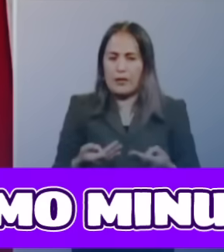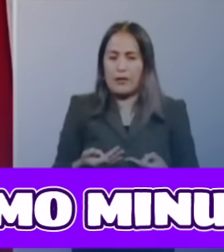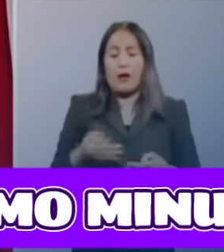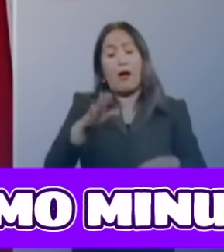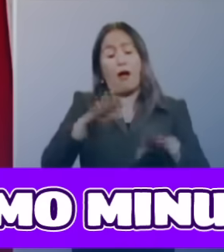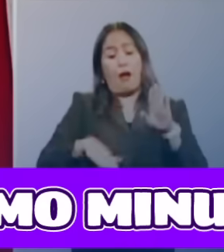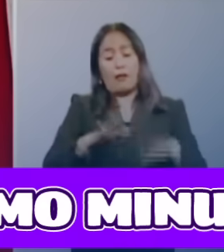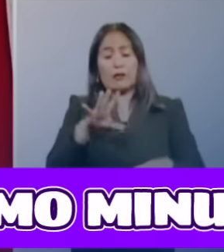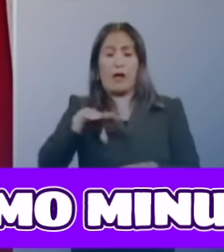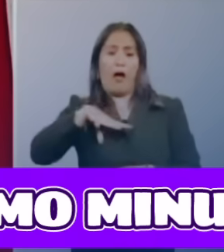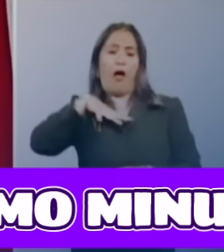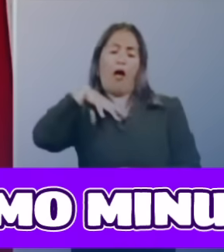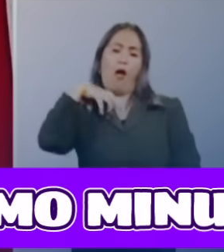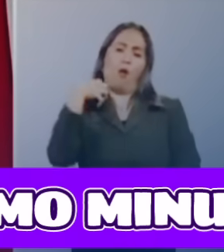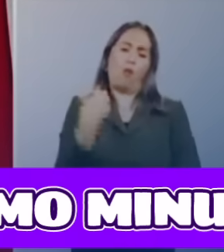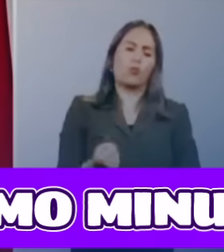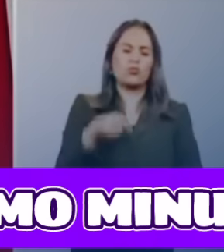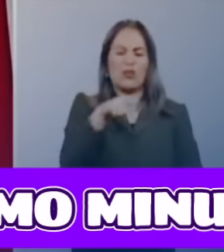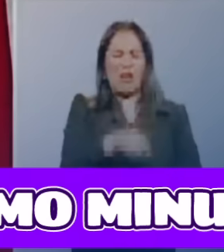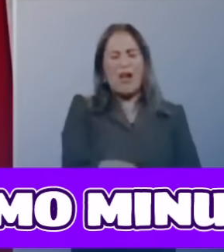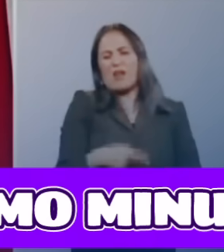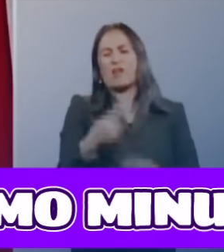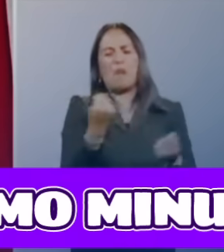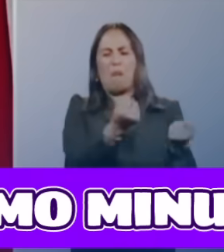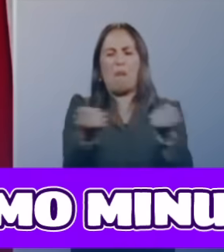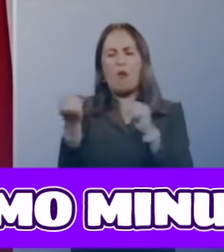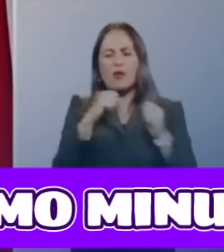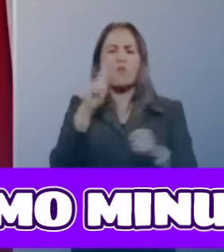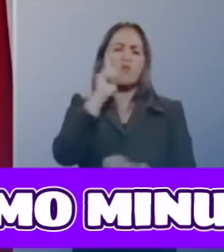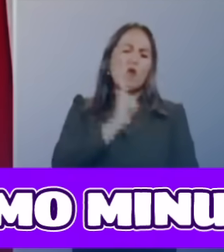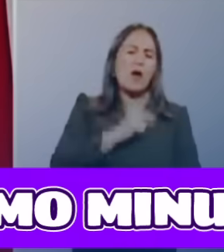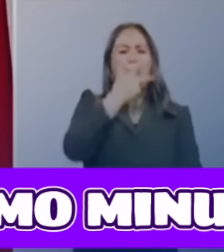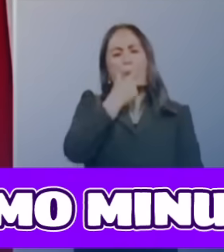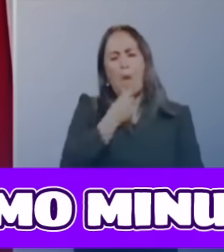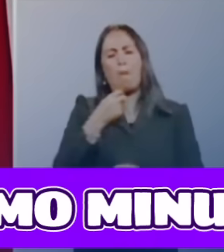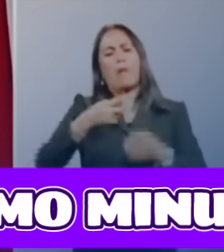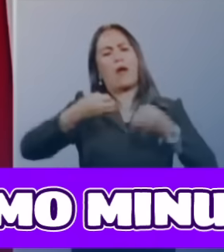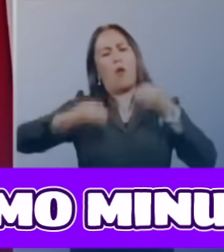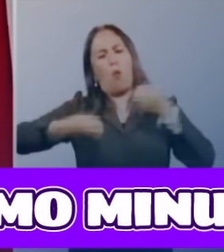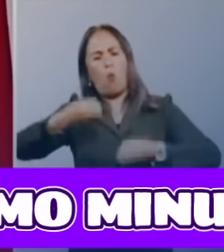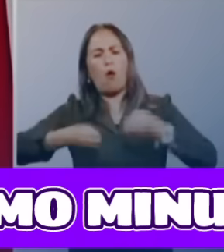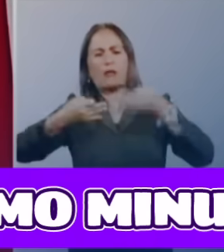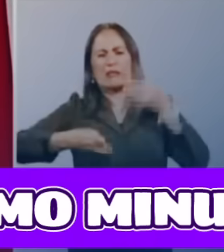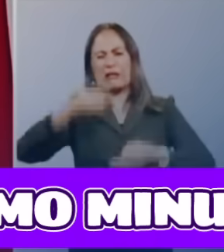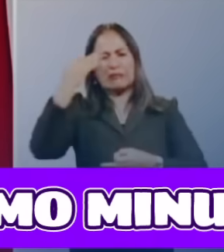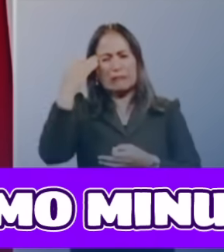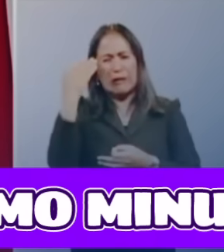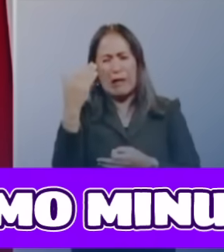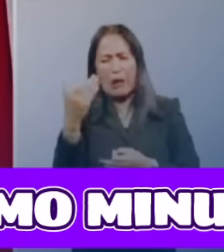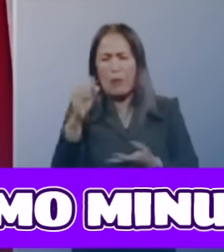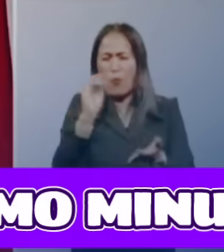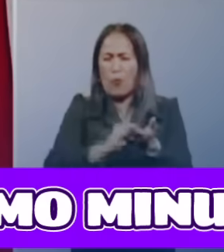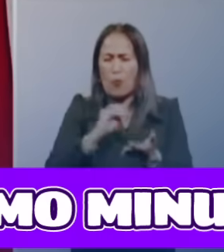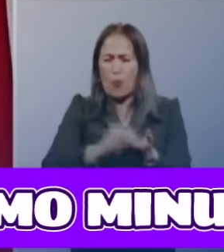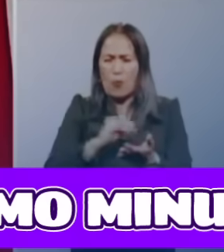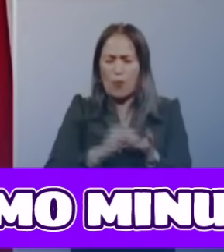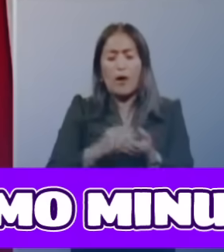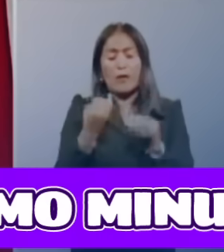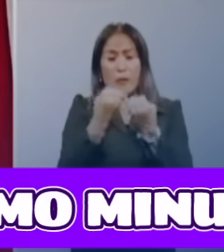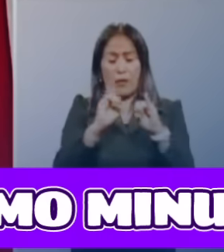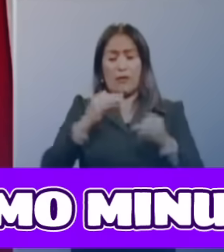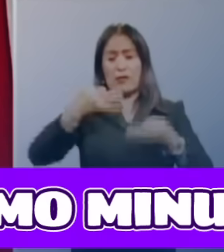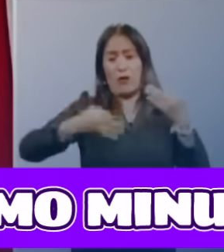forma arbitraria la permanencia de las jueces y los jueces en sus cargos, se vulnera el derecho a la